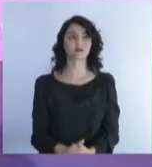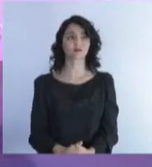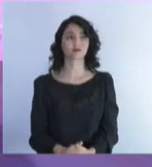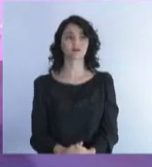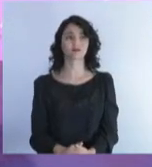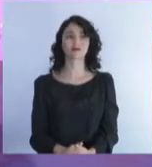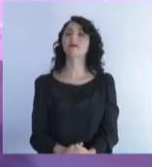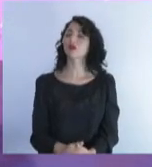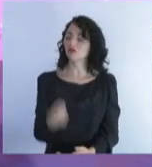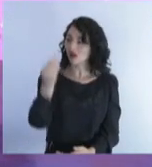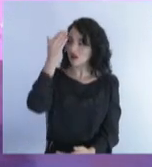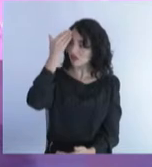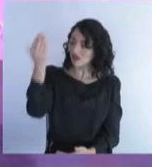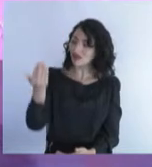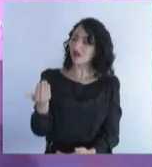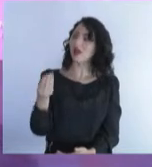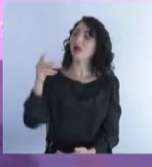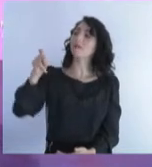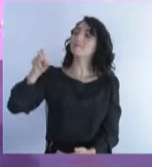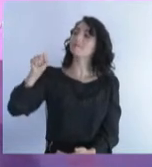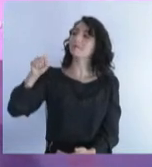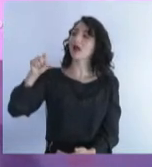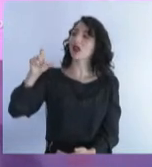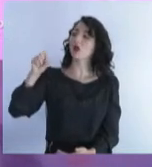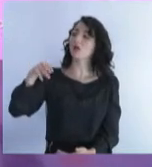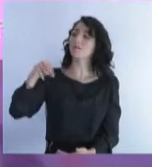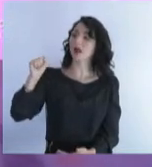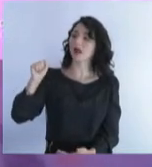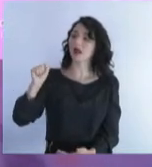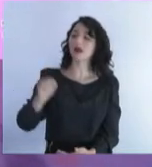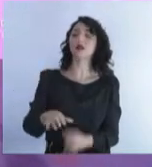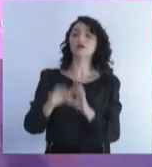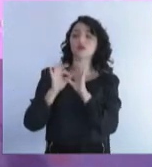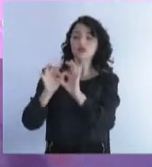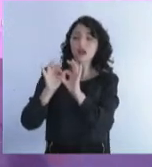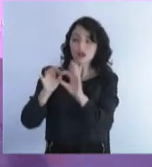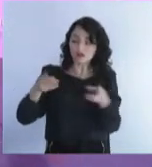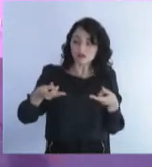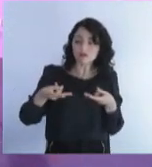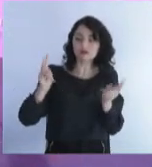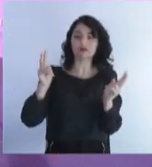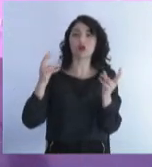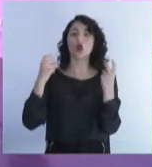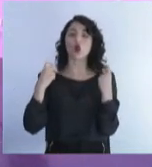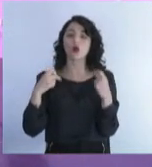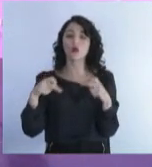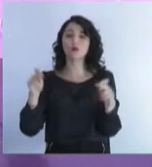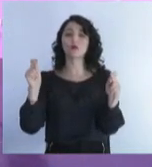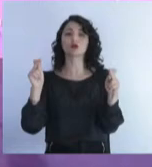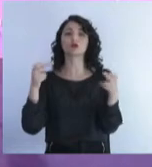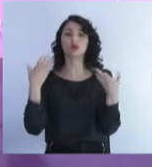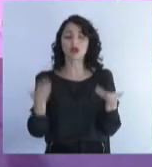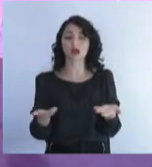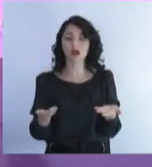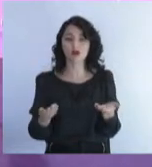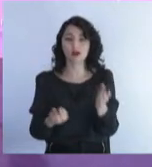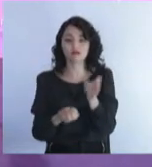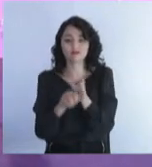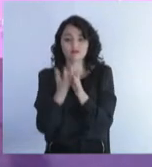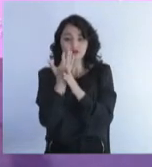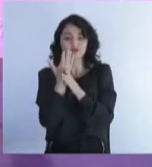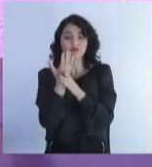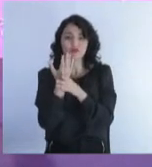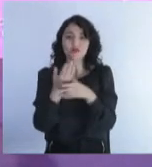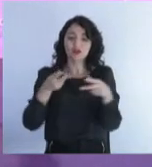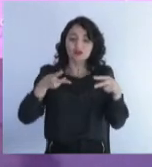Buenos días, Paloma. Muchas gracias por la posibilidad de inaugurar esta importante